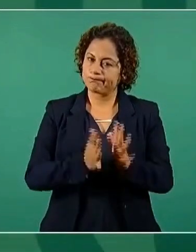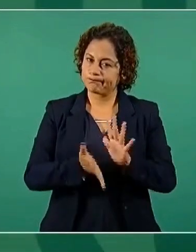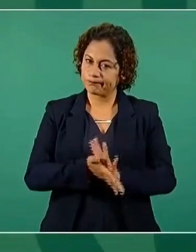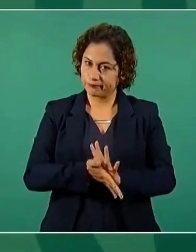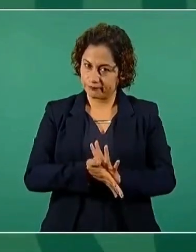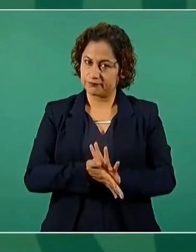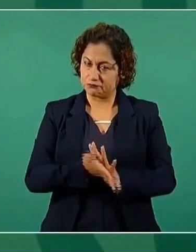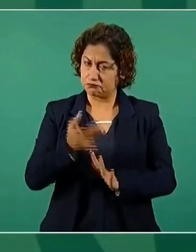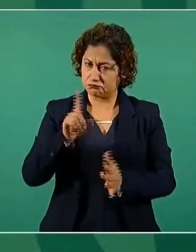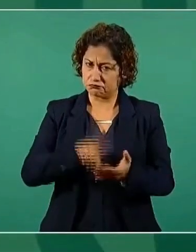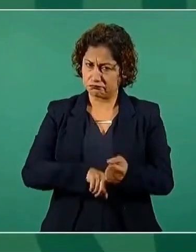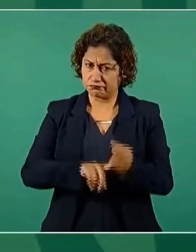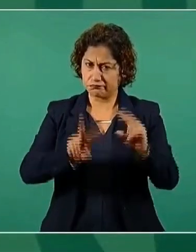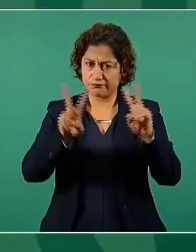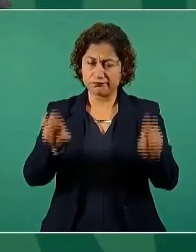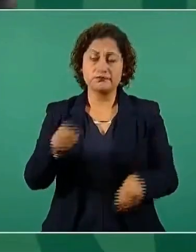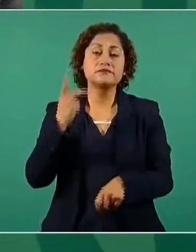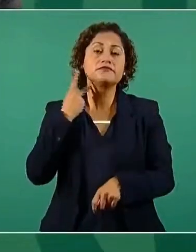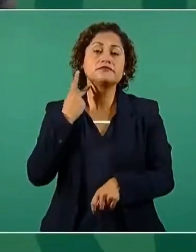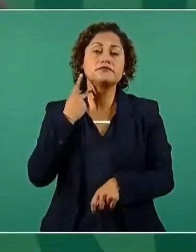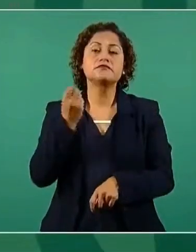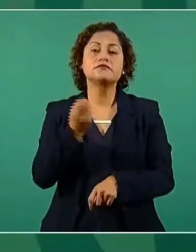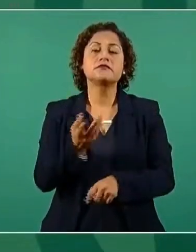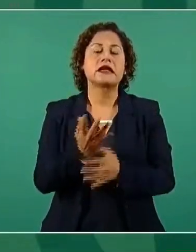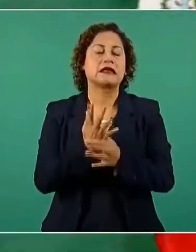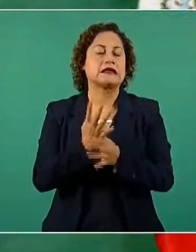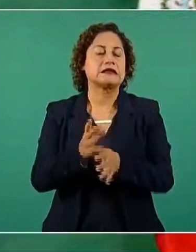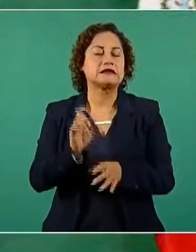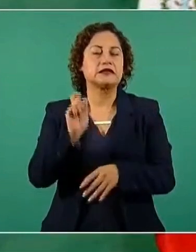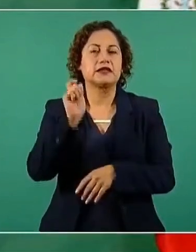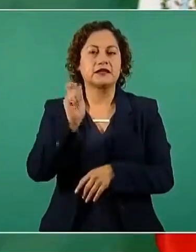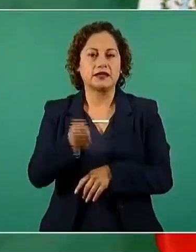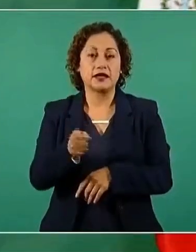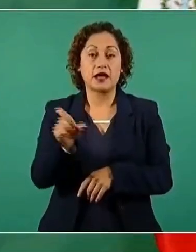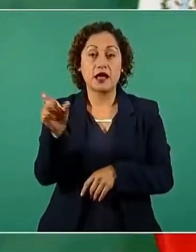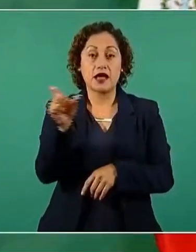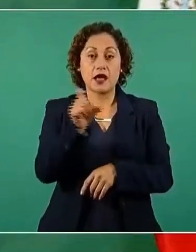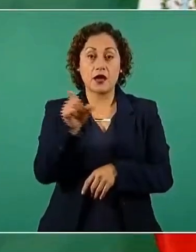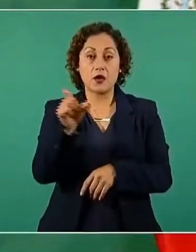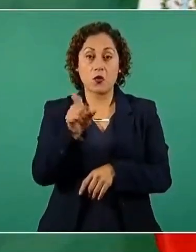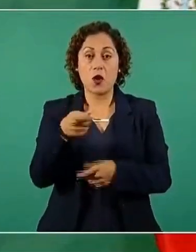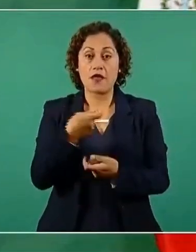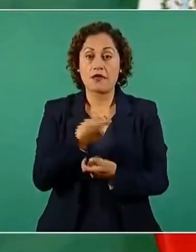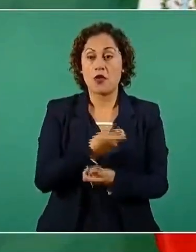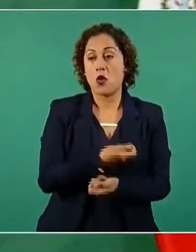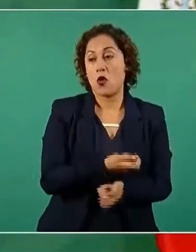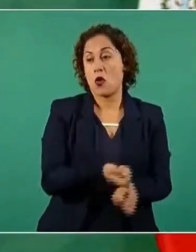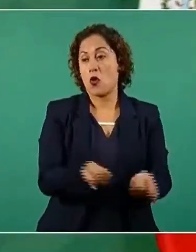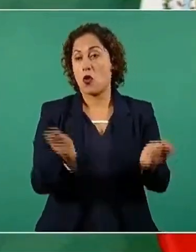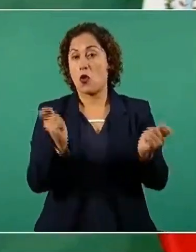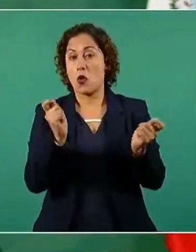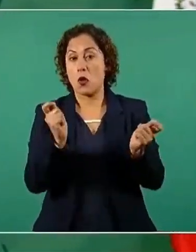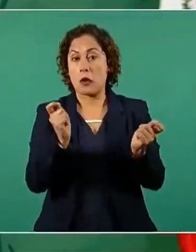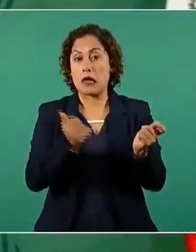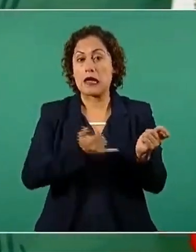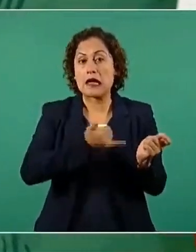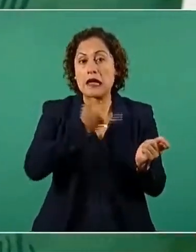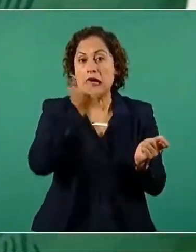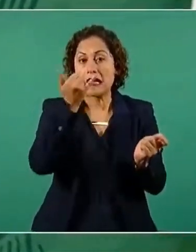la política, que cuando se reparte mal el botín, hay motín.